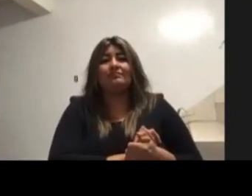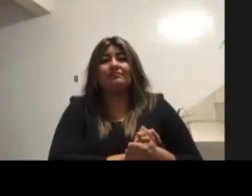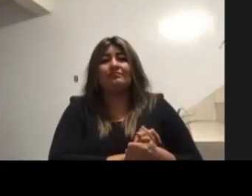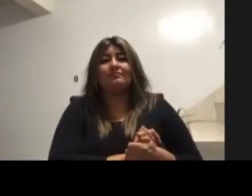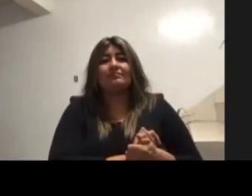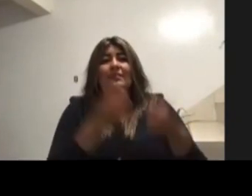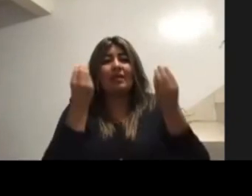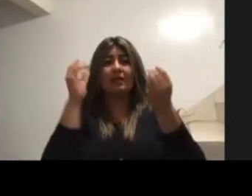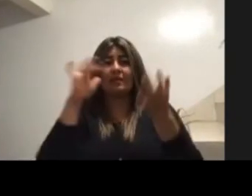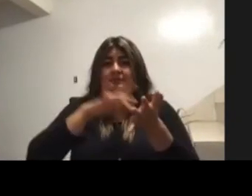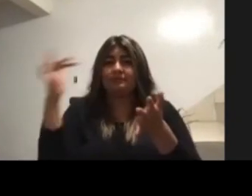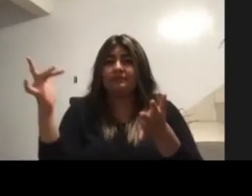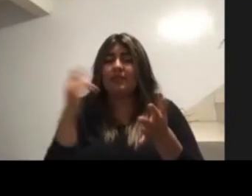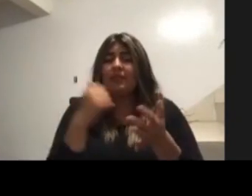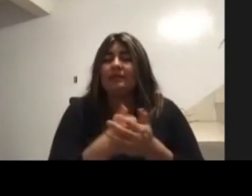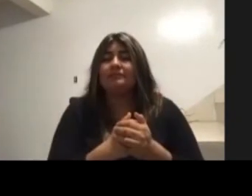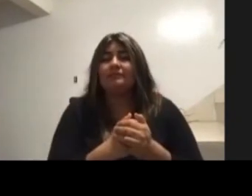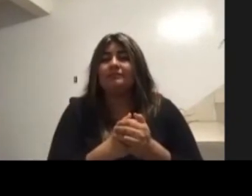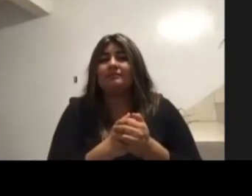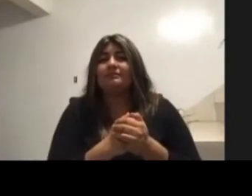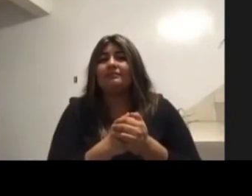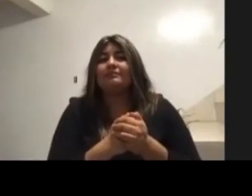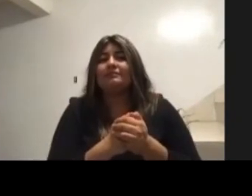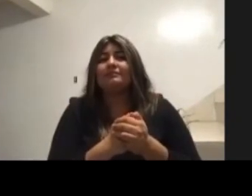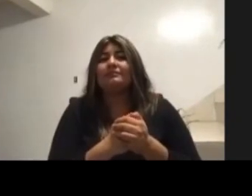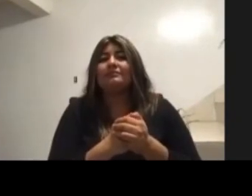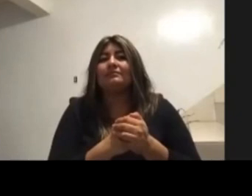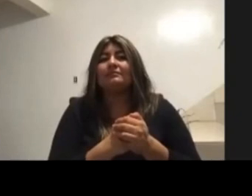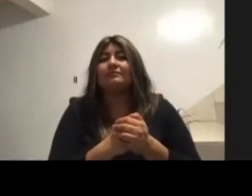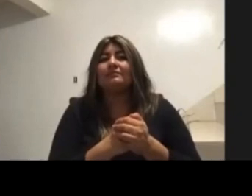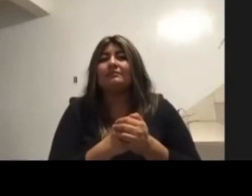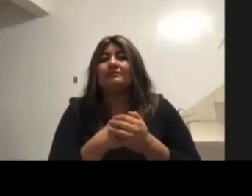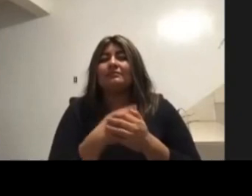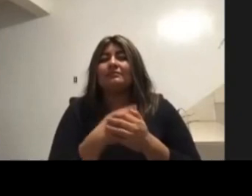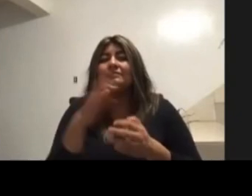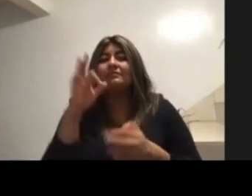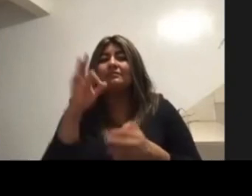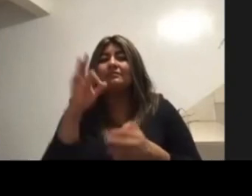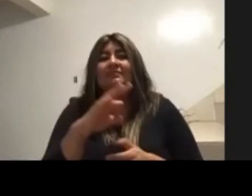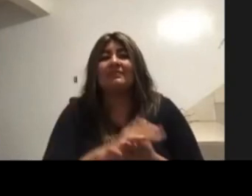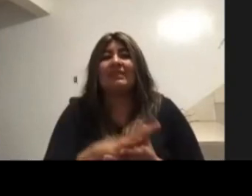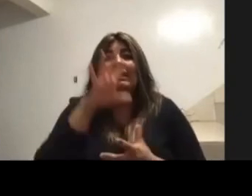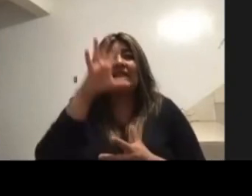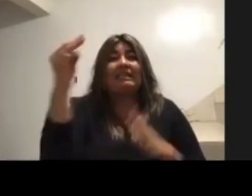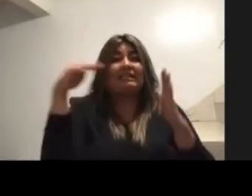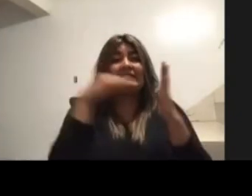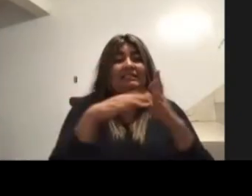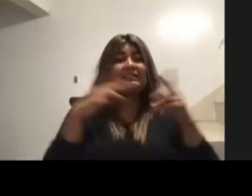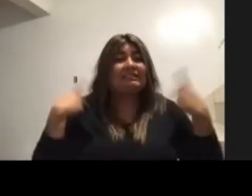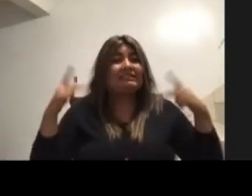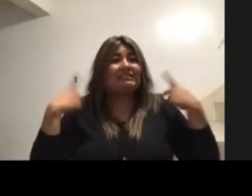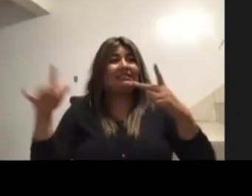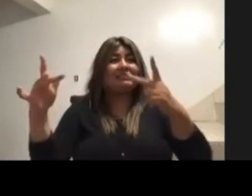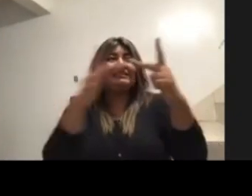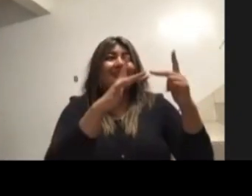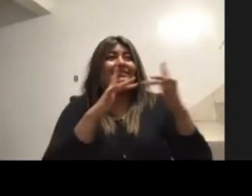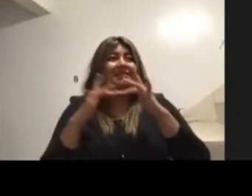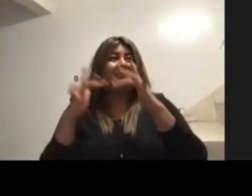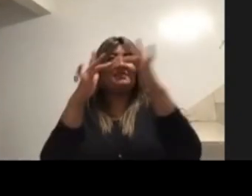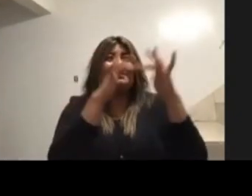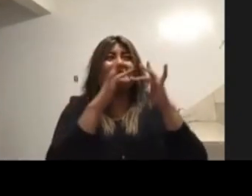Muchísimas gracias, Fernando. Les voy a pedir a las casi 5,000 personas que están conectadas